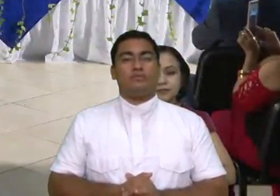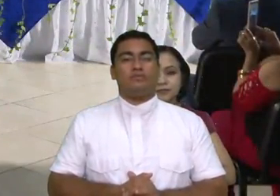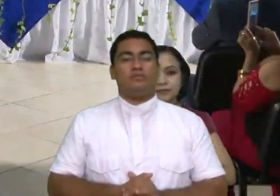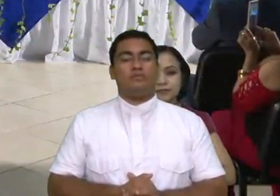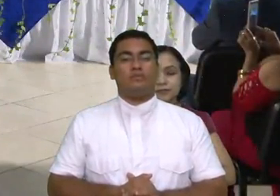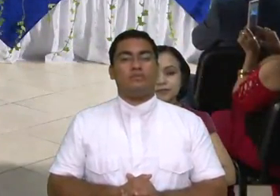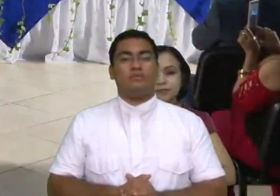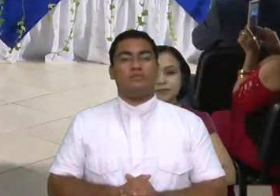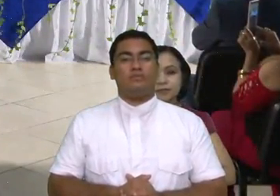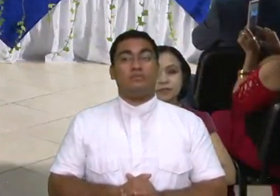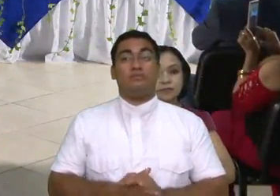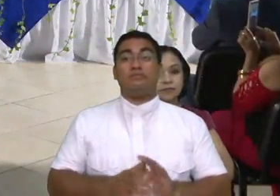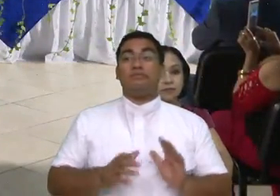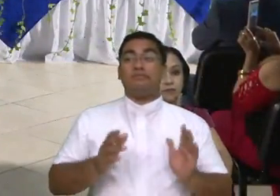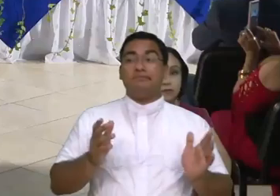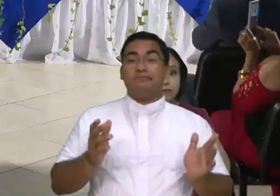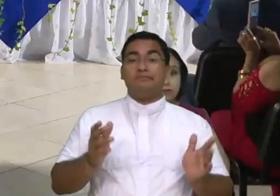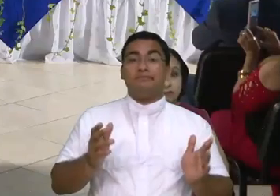Y te criticó,